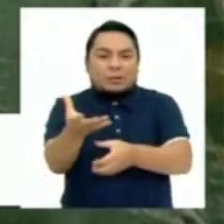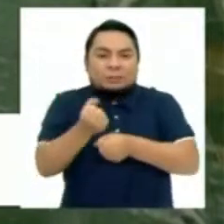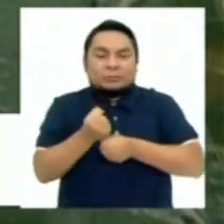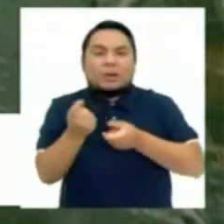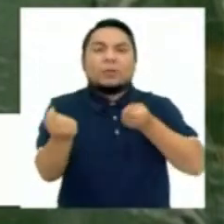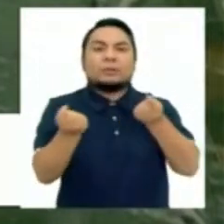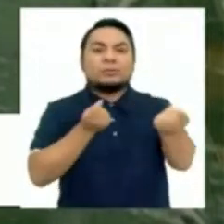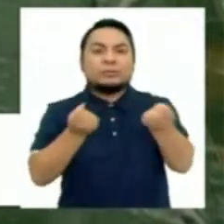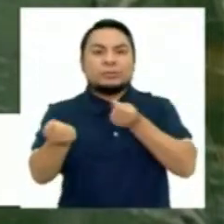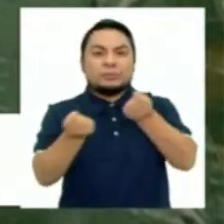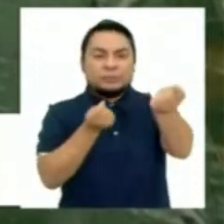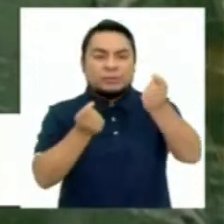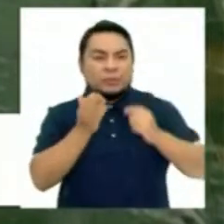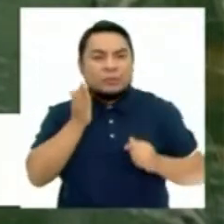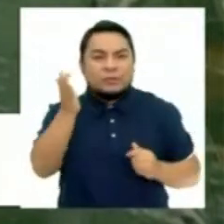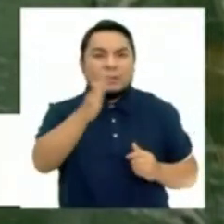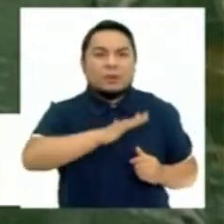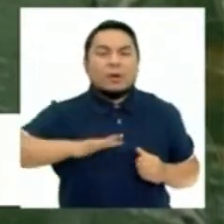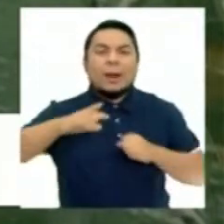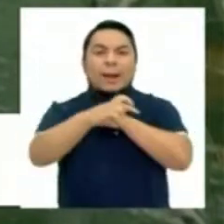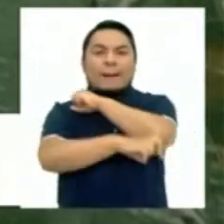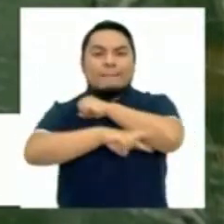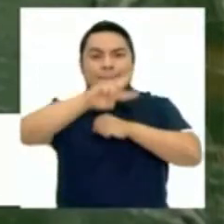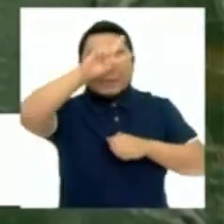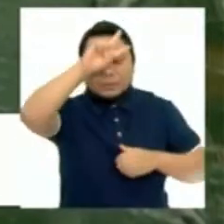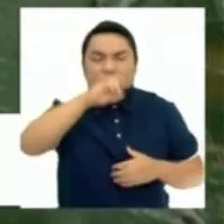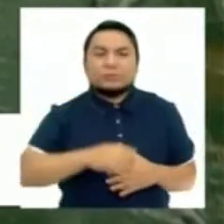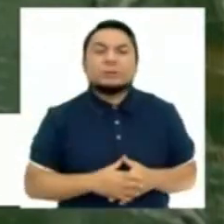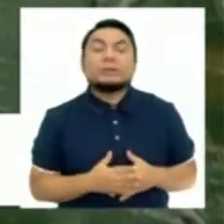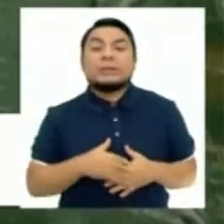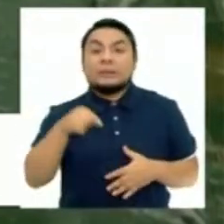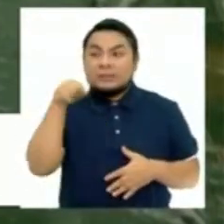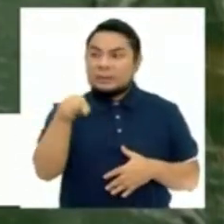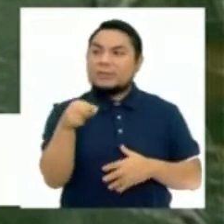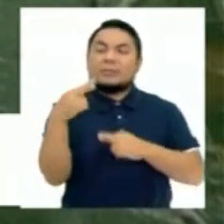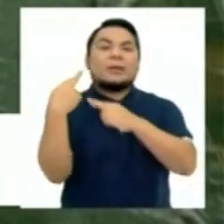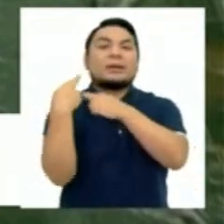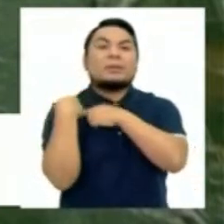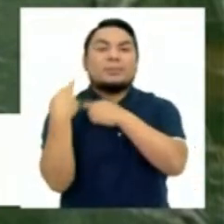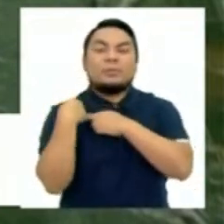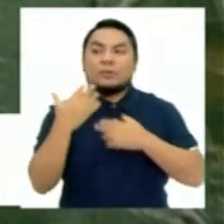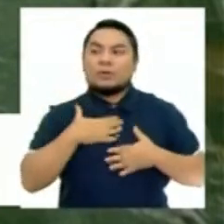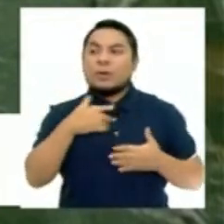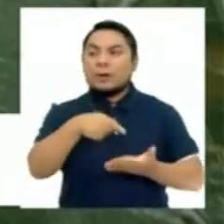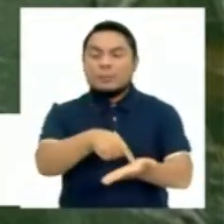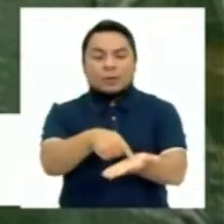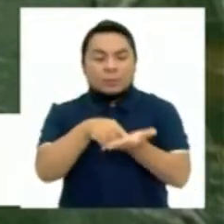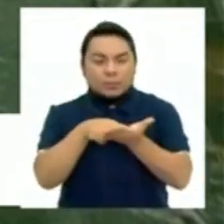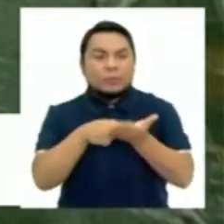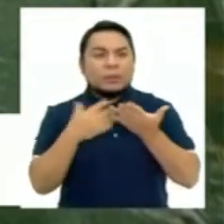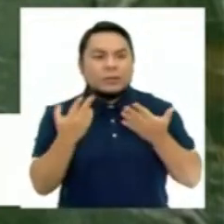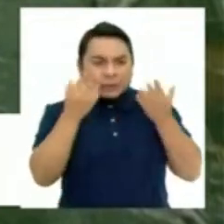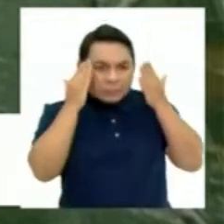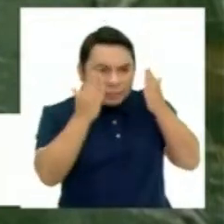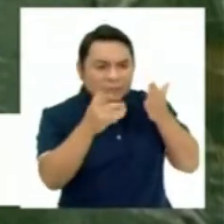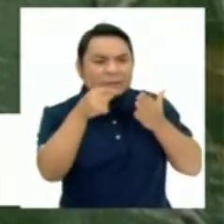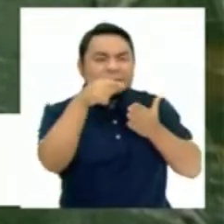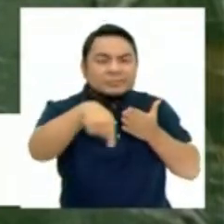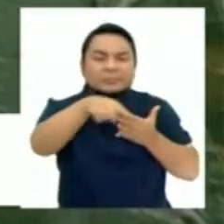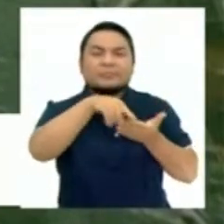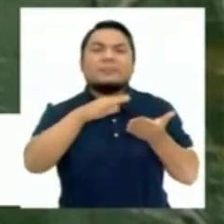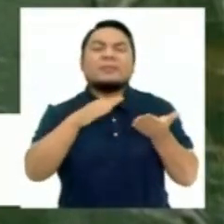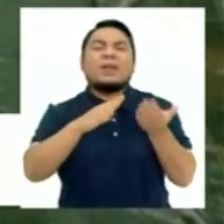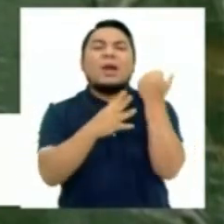de los destinos de este país. Y esa responsabilidad me obliga con los pobres, con los